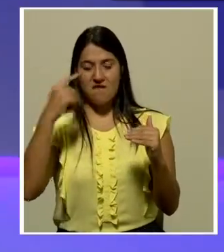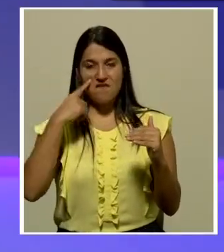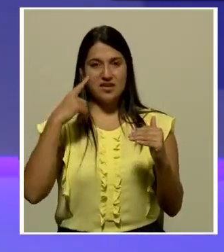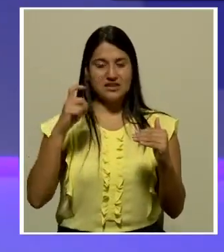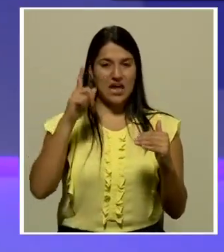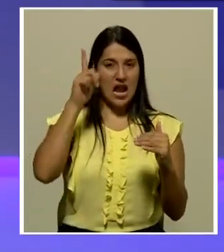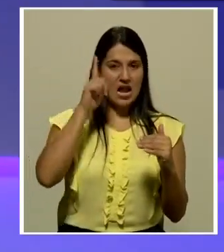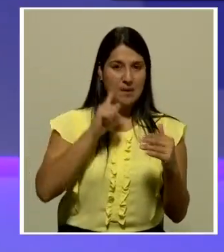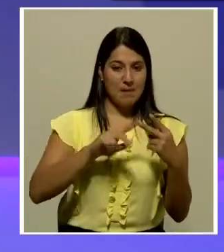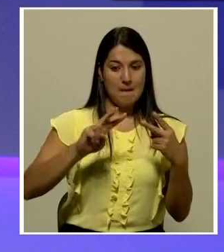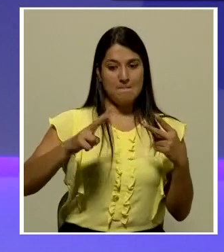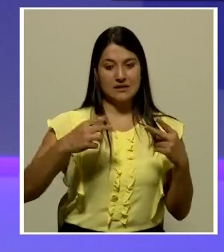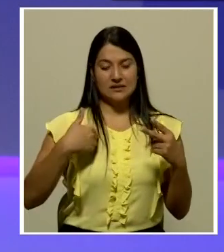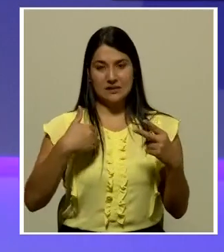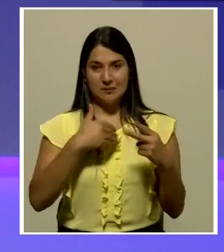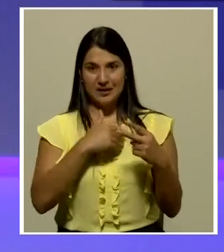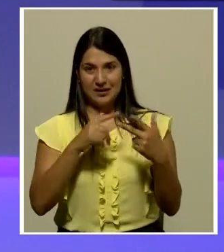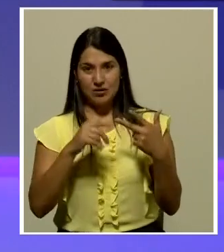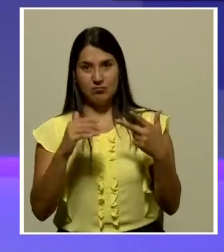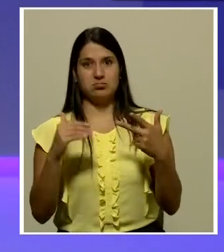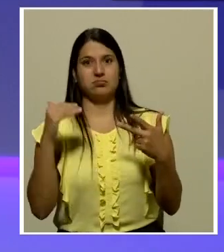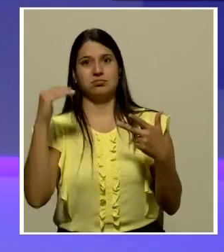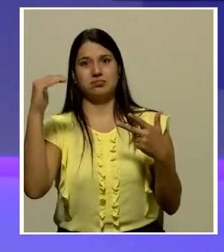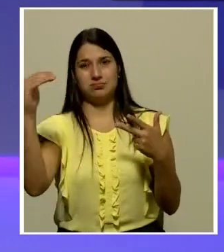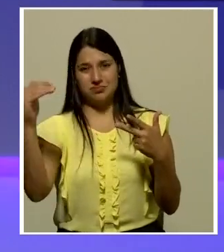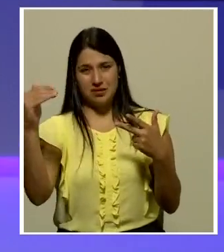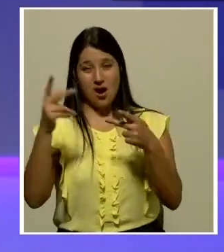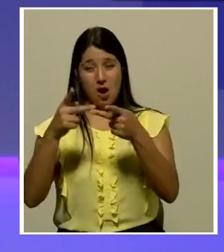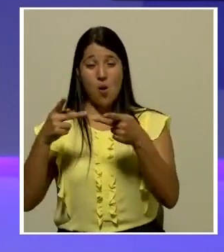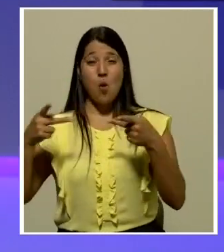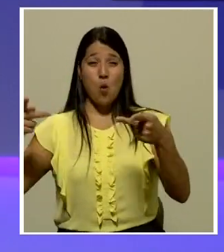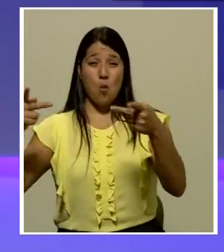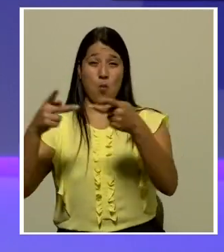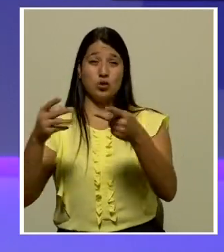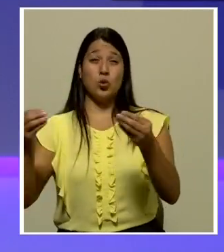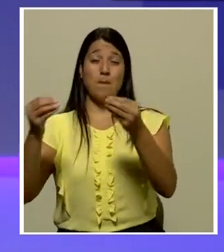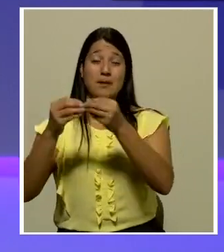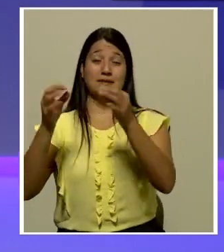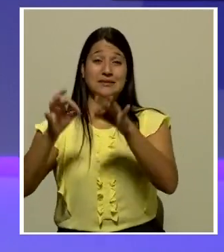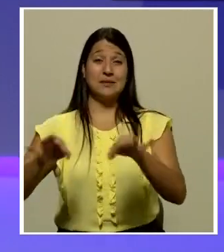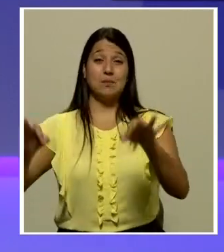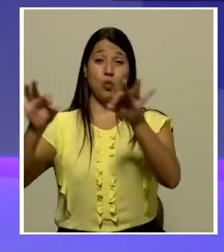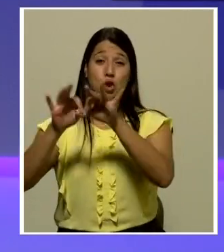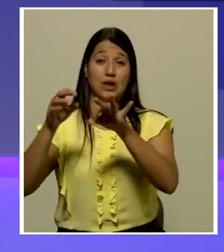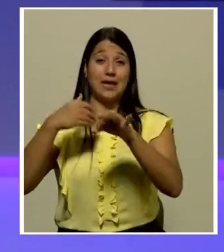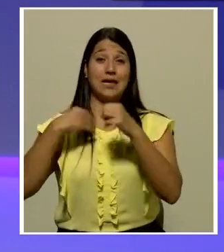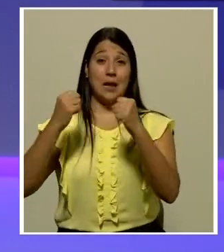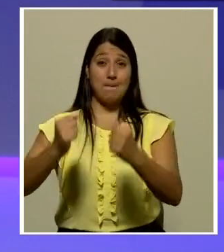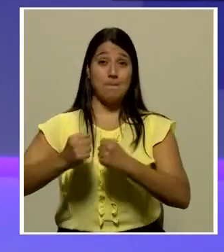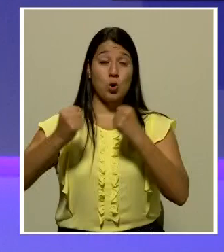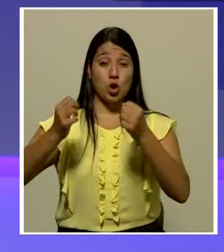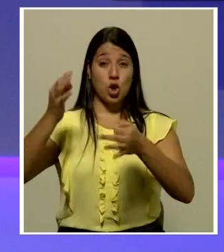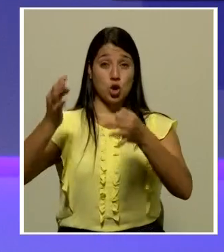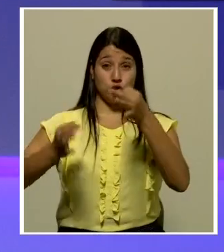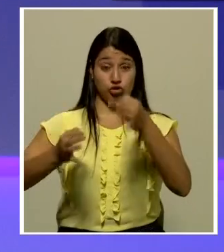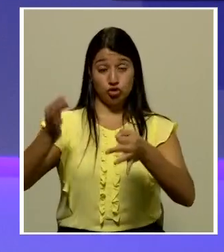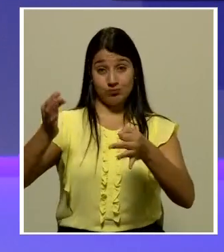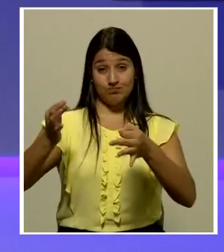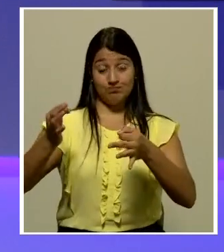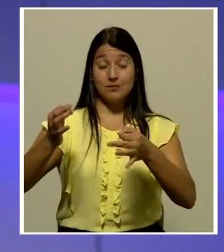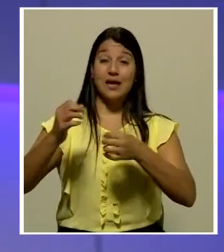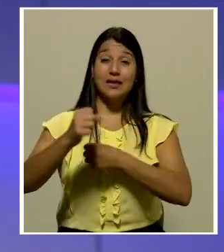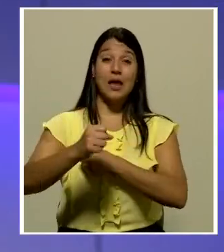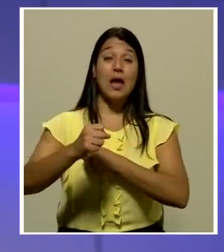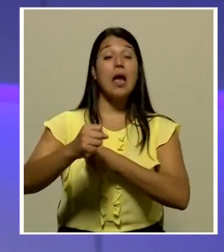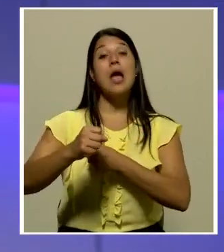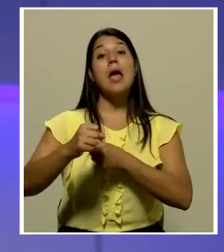de viceministro, a pues uno de los puestos más importantes que tiene el Poder Judicial, de la más alta jerarquía, que es ser magistrado.